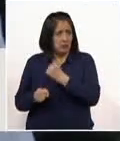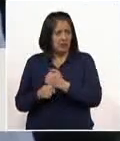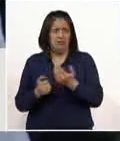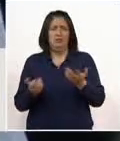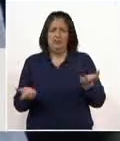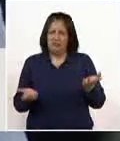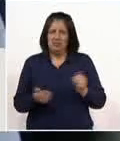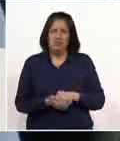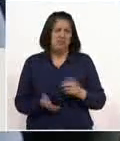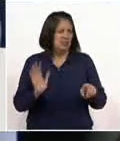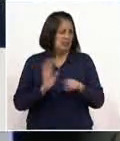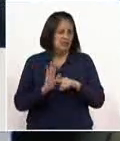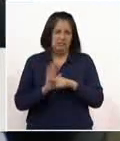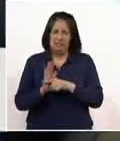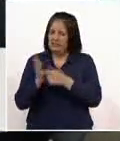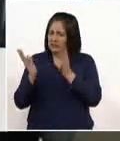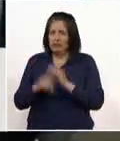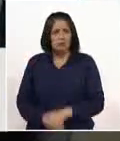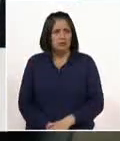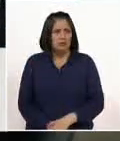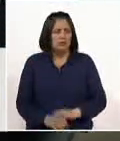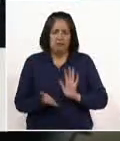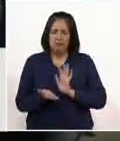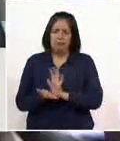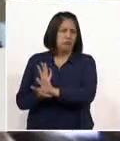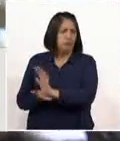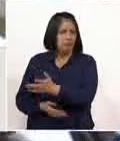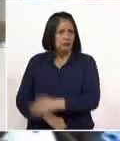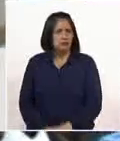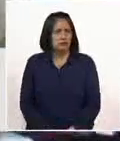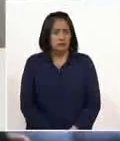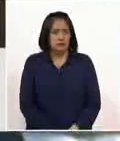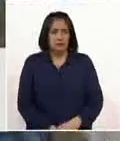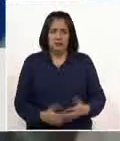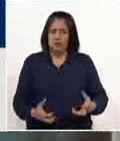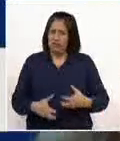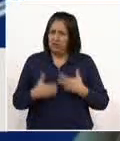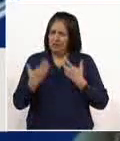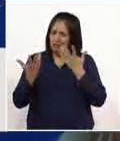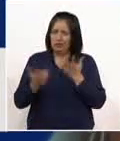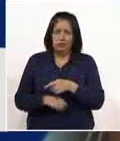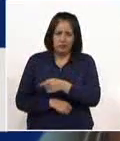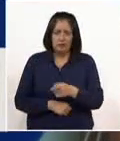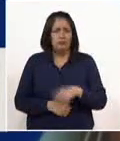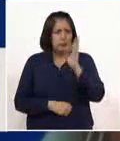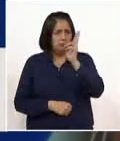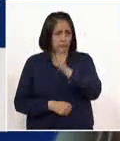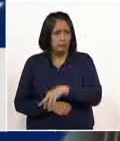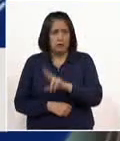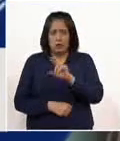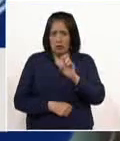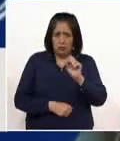fenómeno bastante negativo, que es discriminación. Ante la indignante situación vivida por el profesor